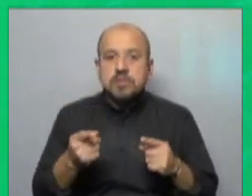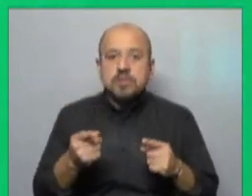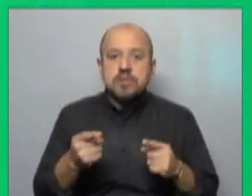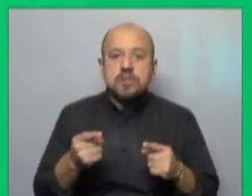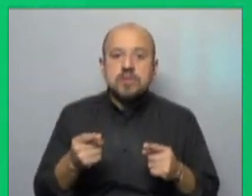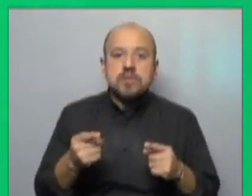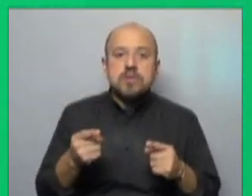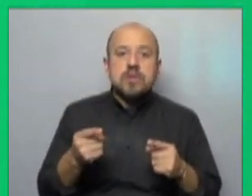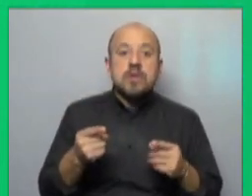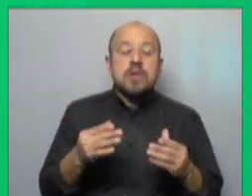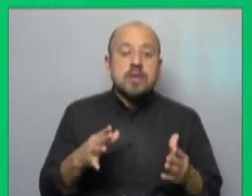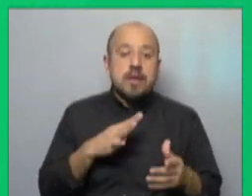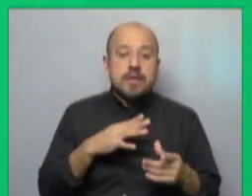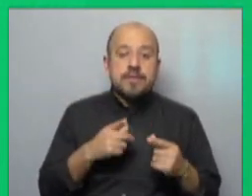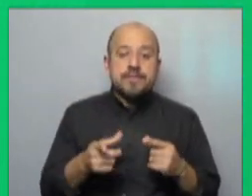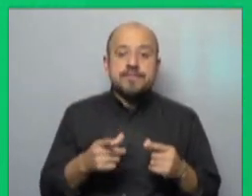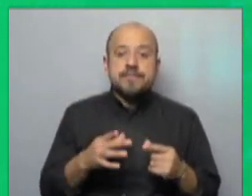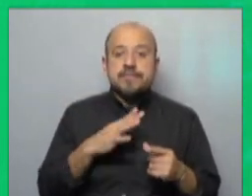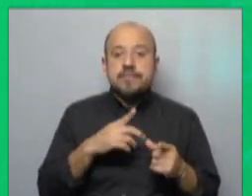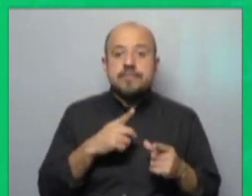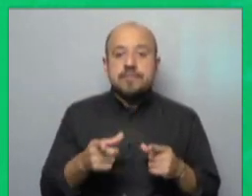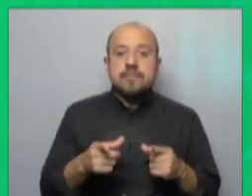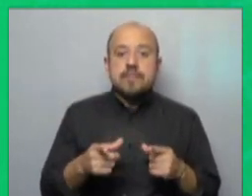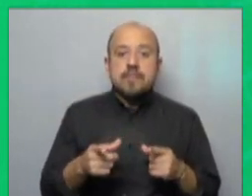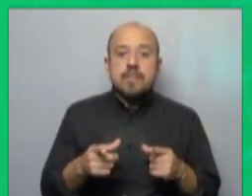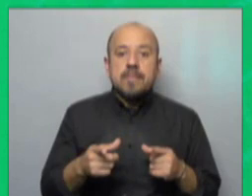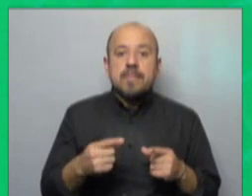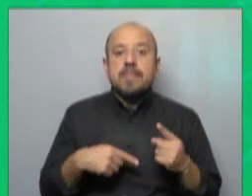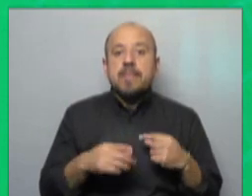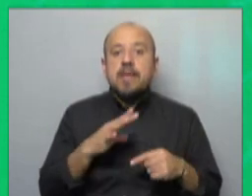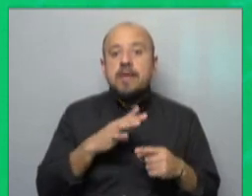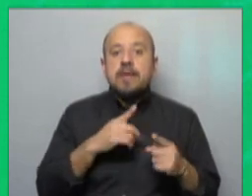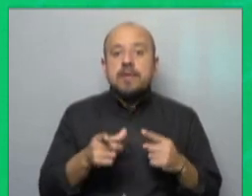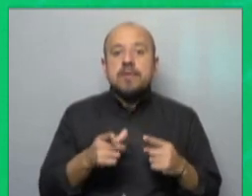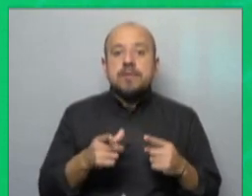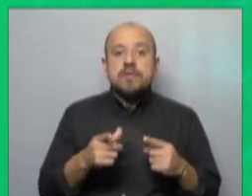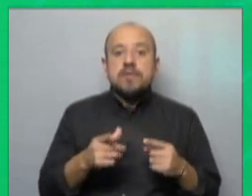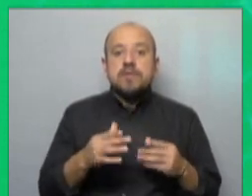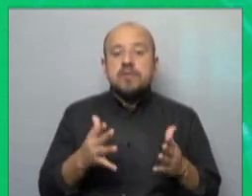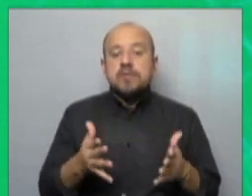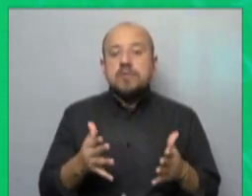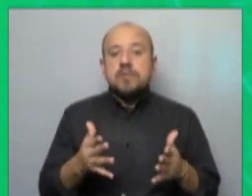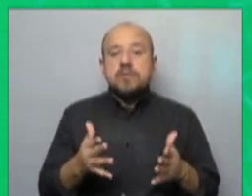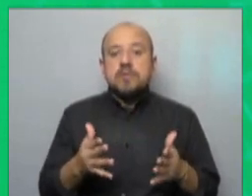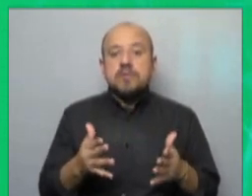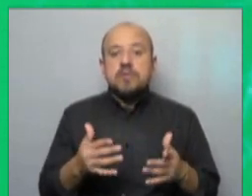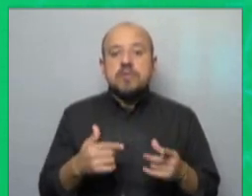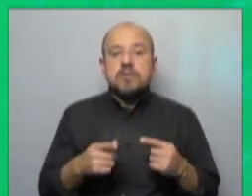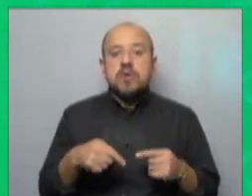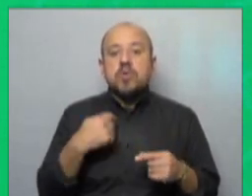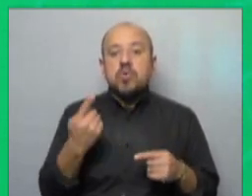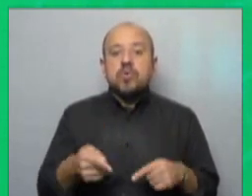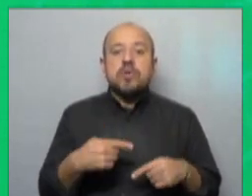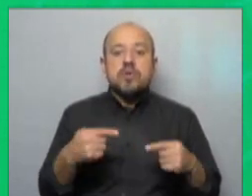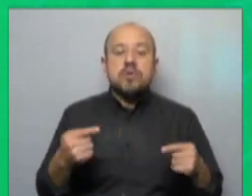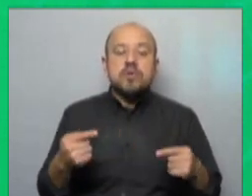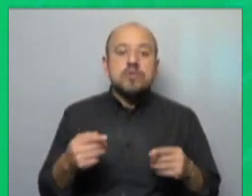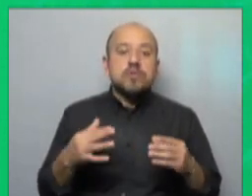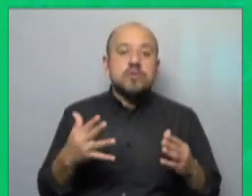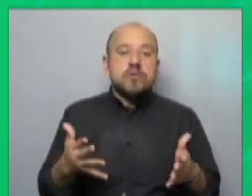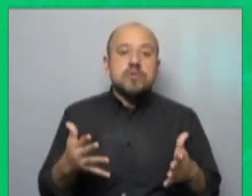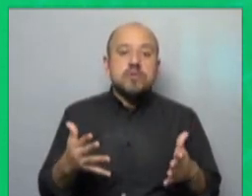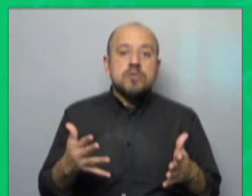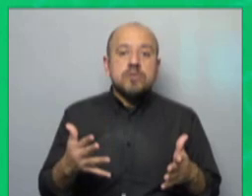que sucede está la oposición en sí y está el relacionamiento con otra cosa inédita que es